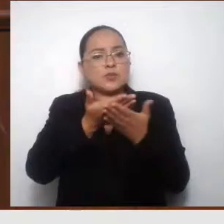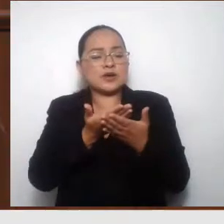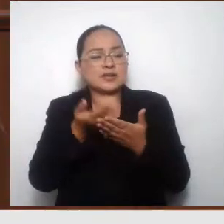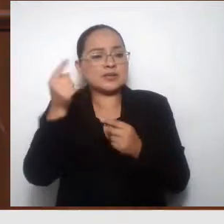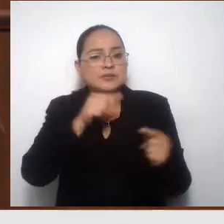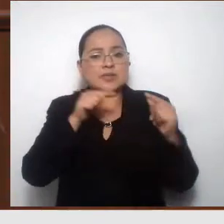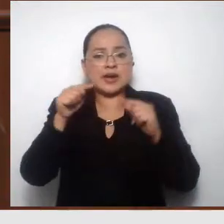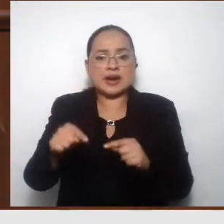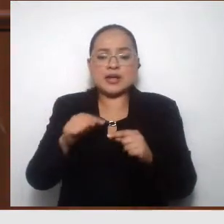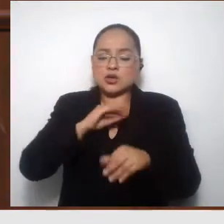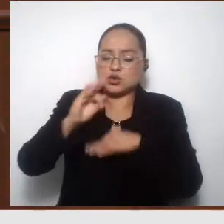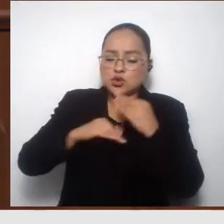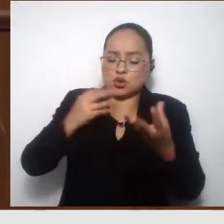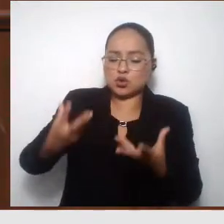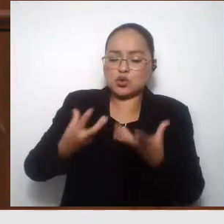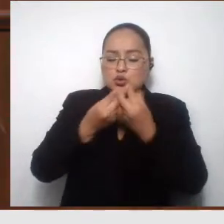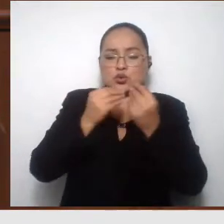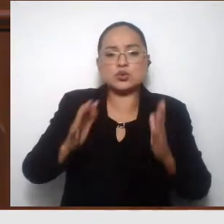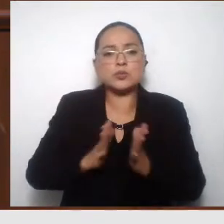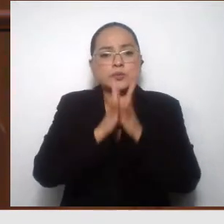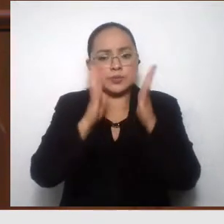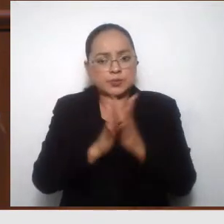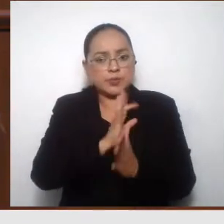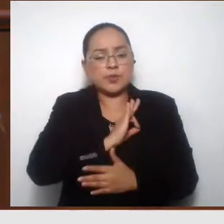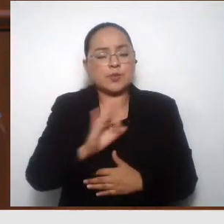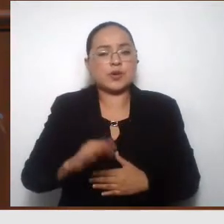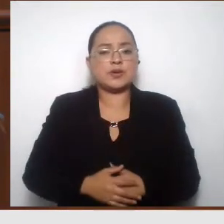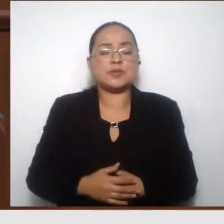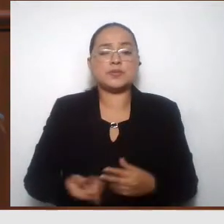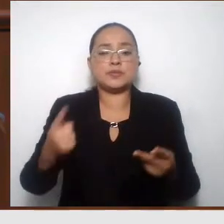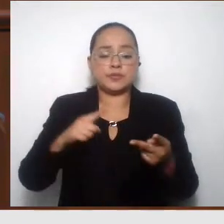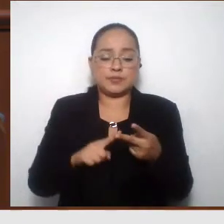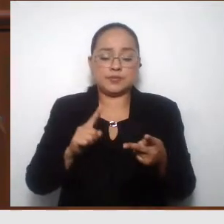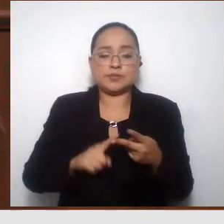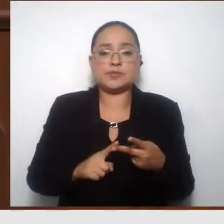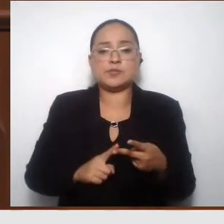quede excluido. Segundo,